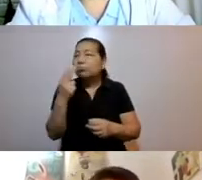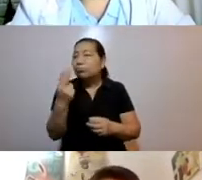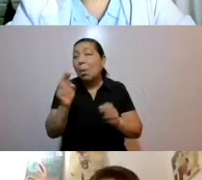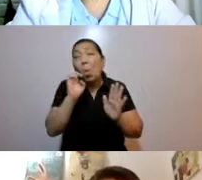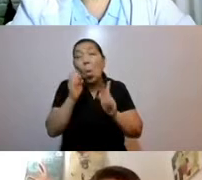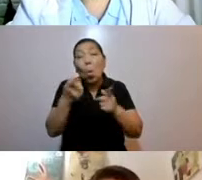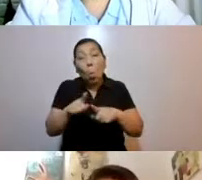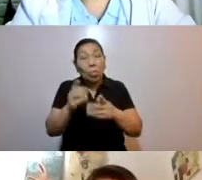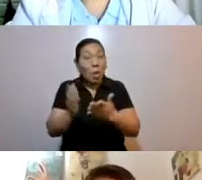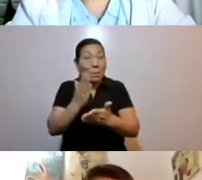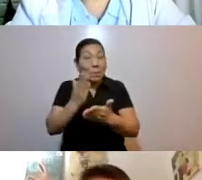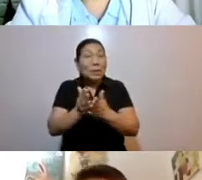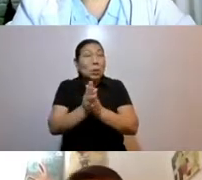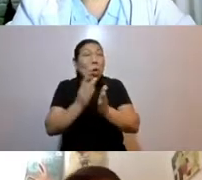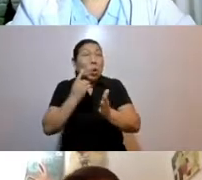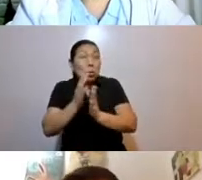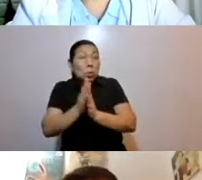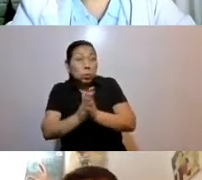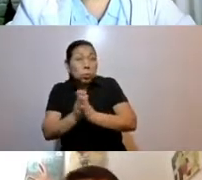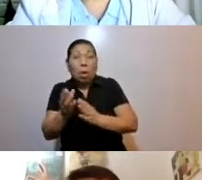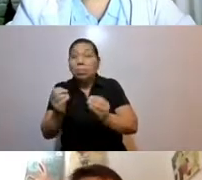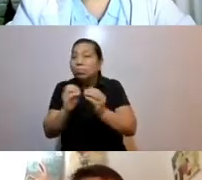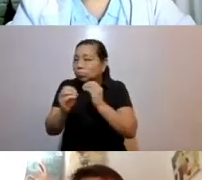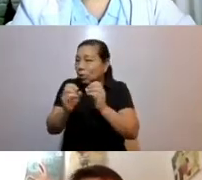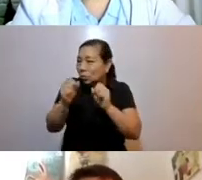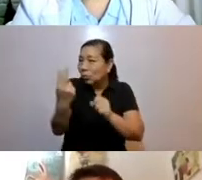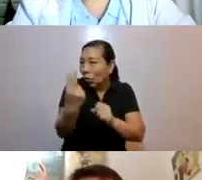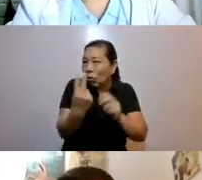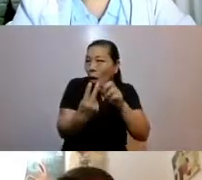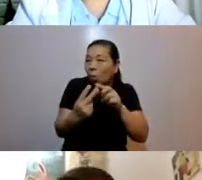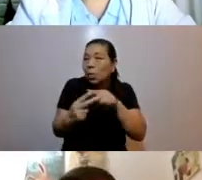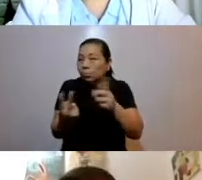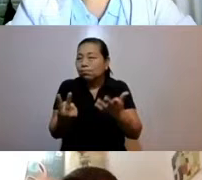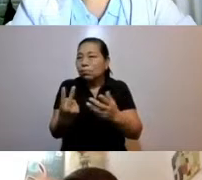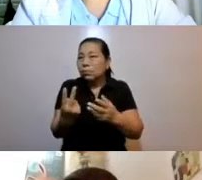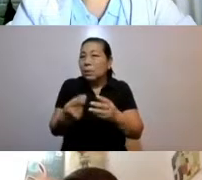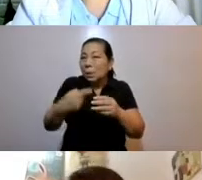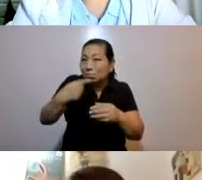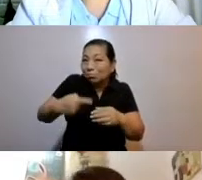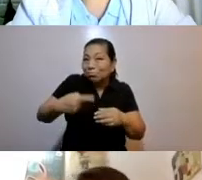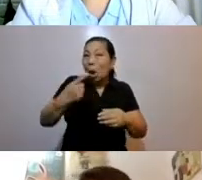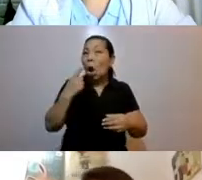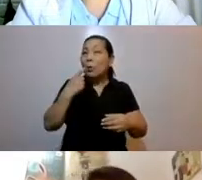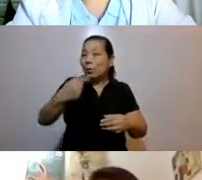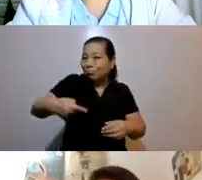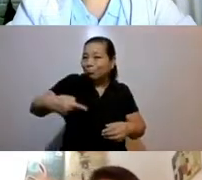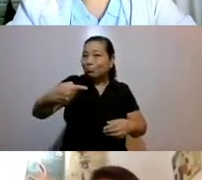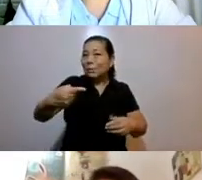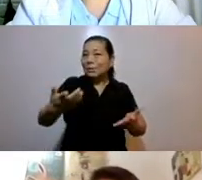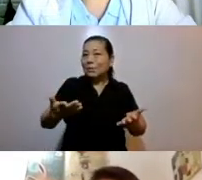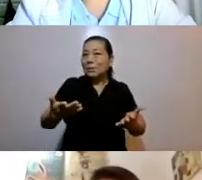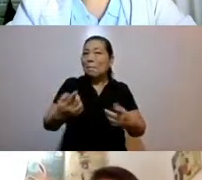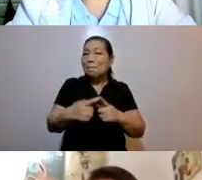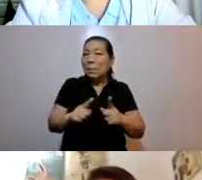Cuando hay problema de excitación o la preparación en sí, es la disfunción eréctil en el hombre. La